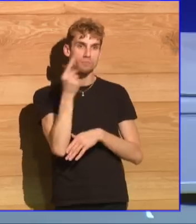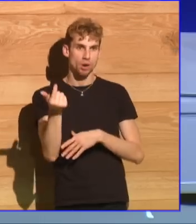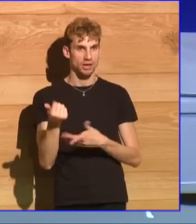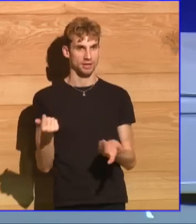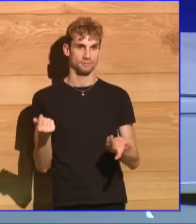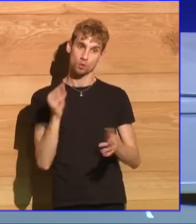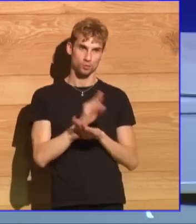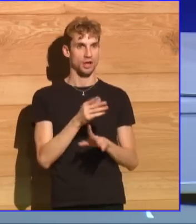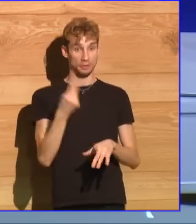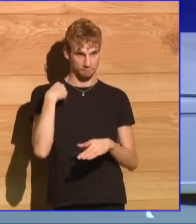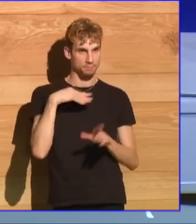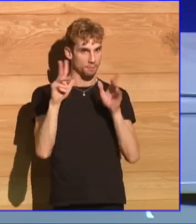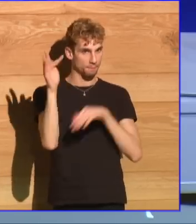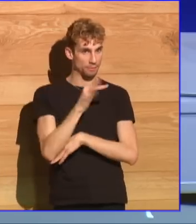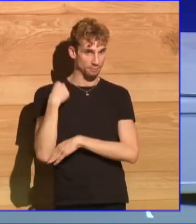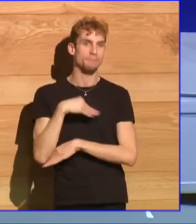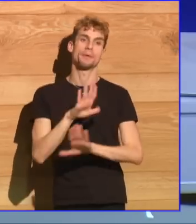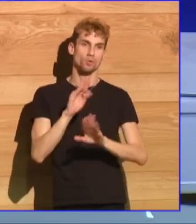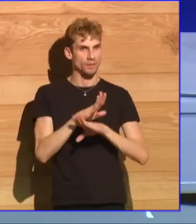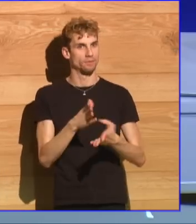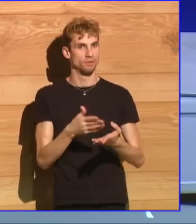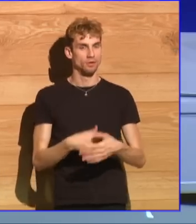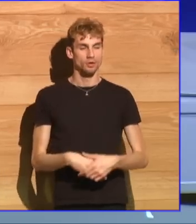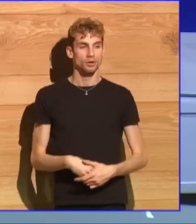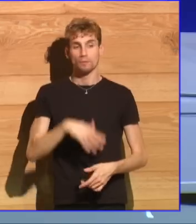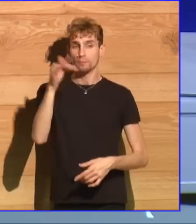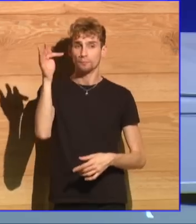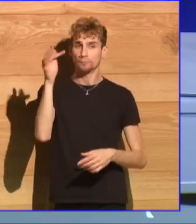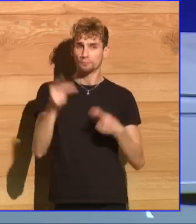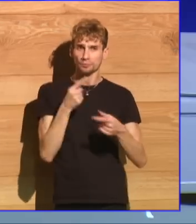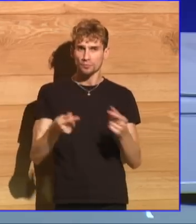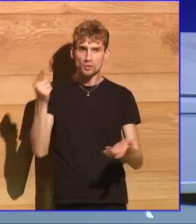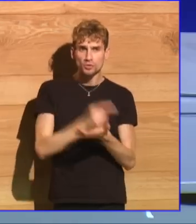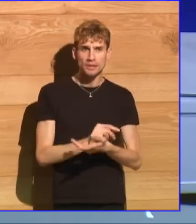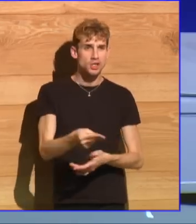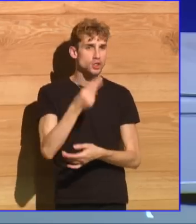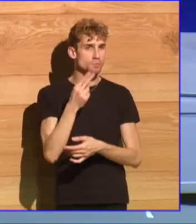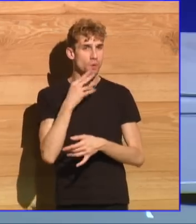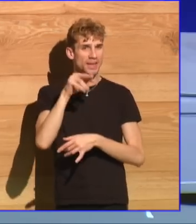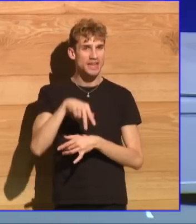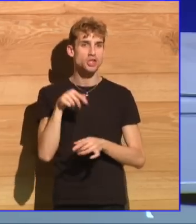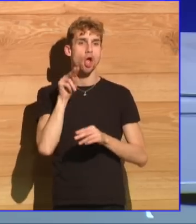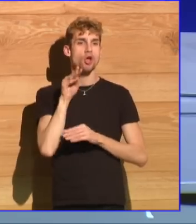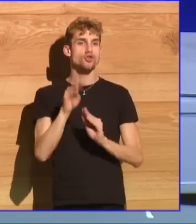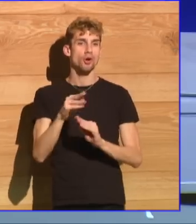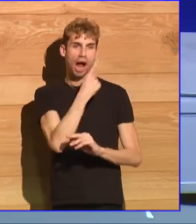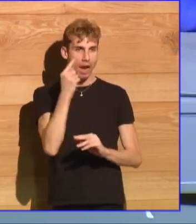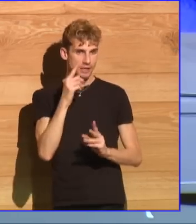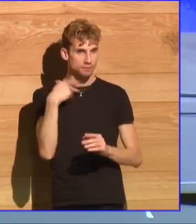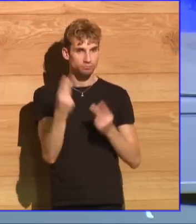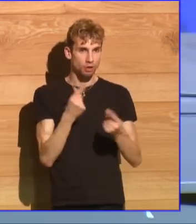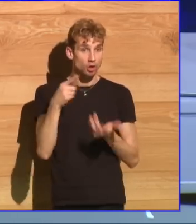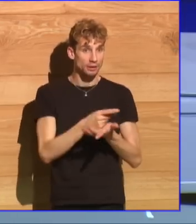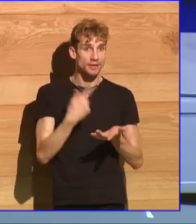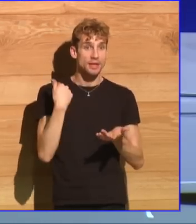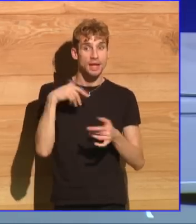mismo, es pero el mismo, llevas pero dos. no me cuenta, ¿vale? Bailan otra vez Smoking in Your Eyes. Smoking in Your Eyes. Smoking in Your Eyes. Smoking in Your Eyes. La bailan cuando ya